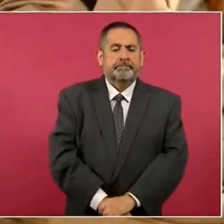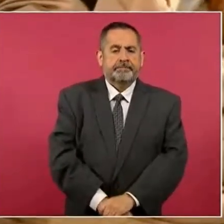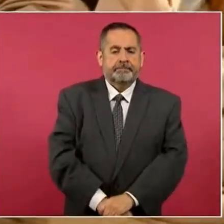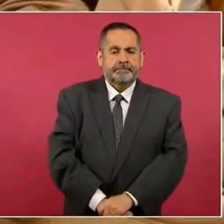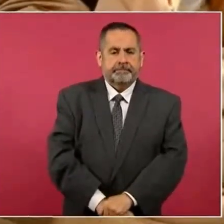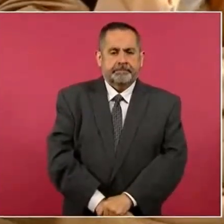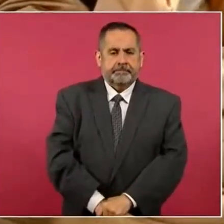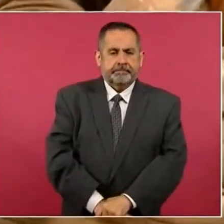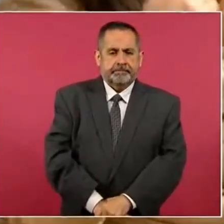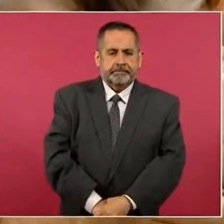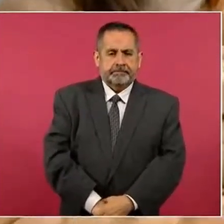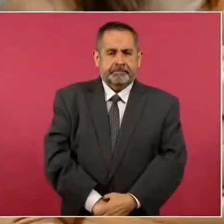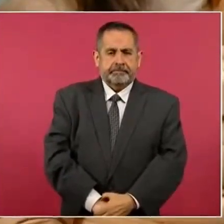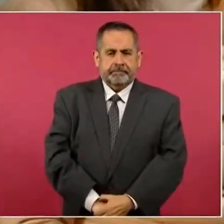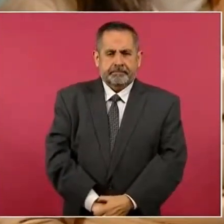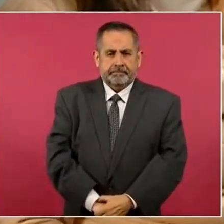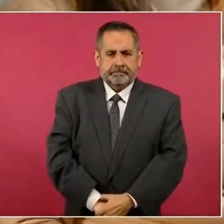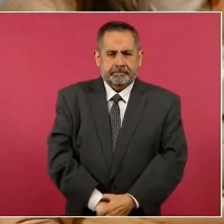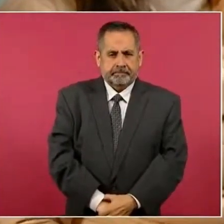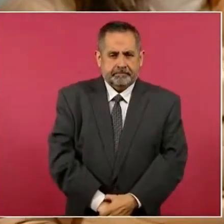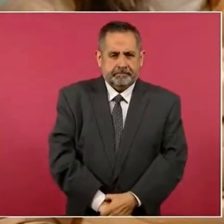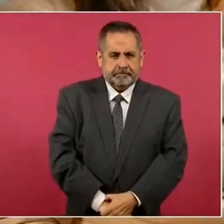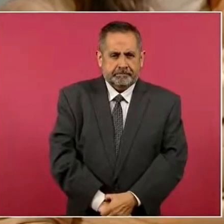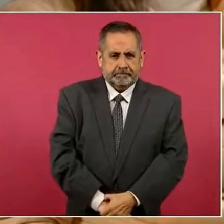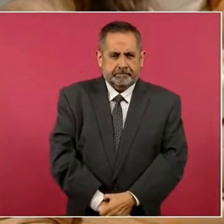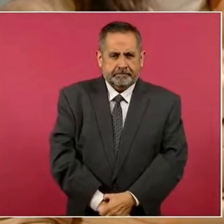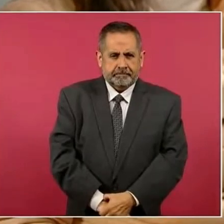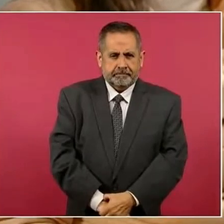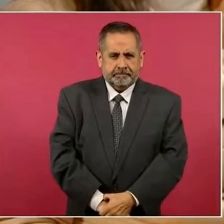laborales ya falló a favor de las trabajadoras.